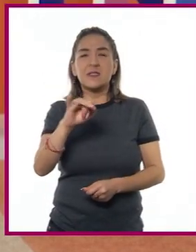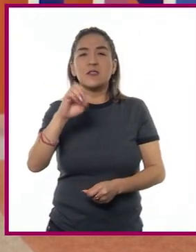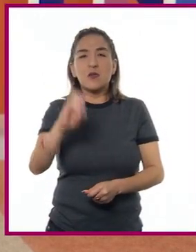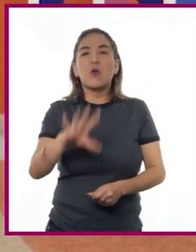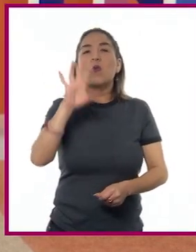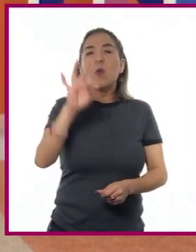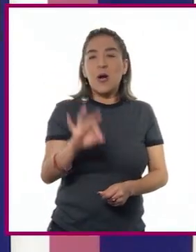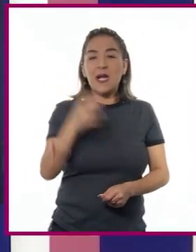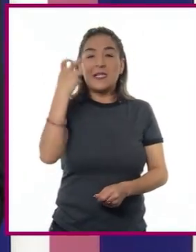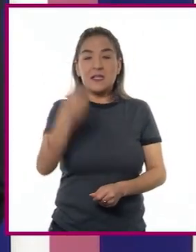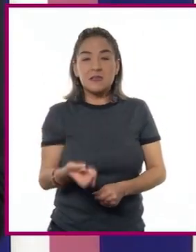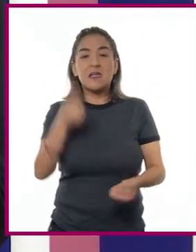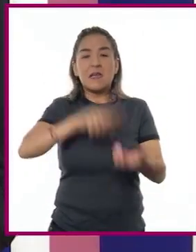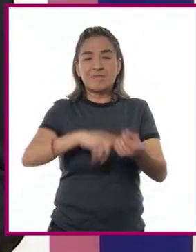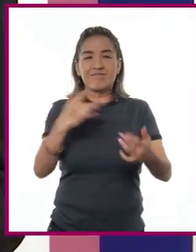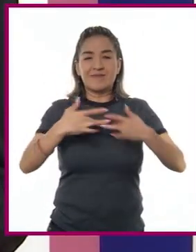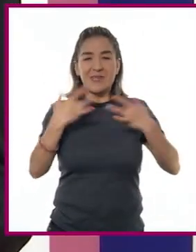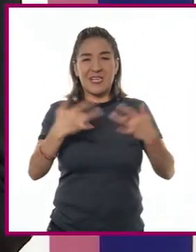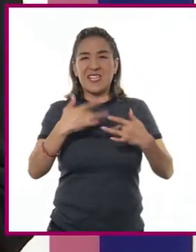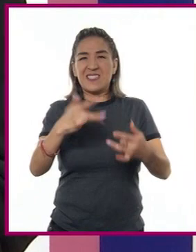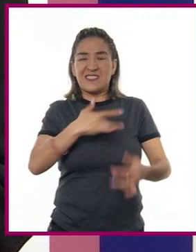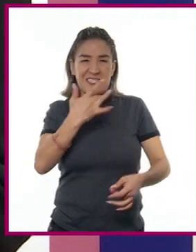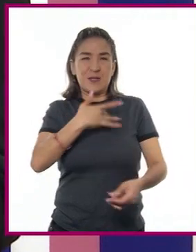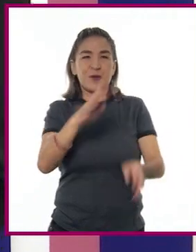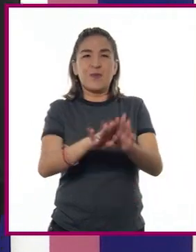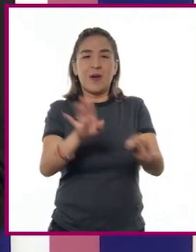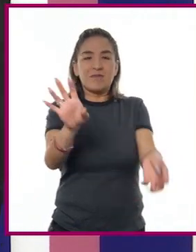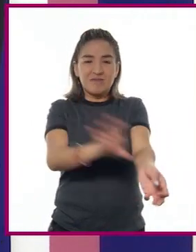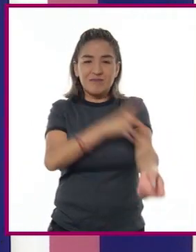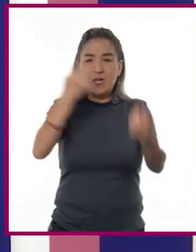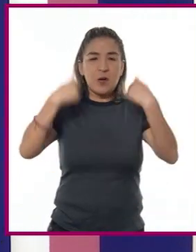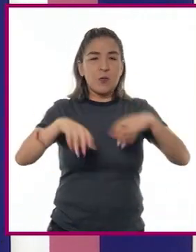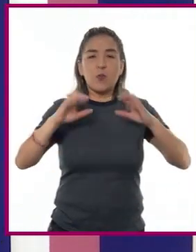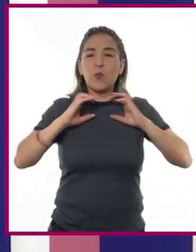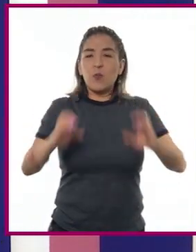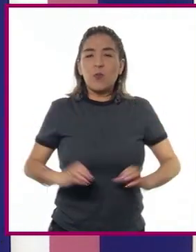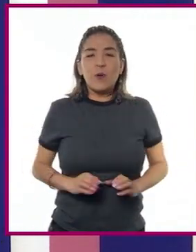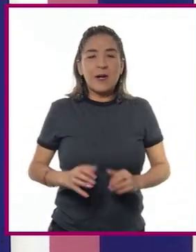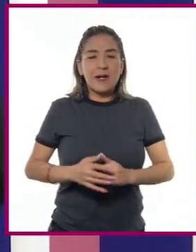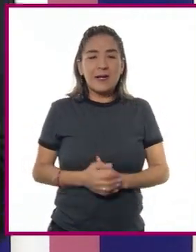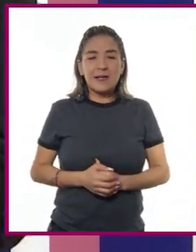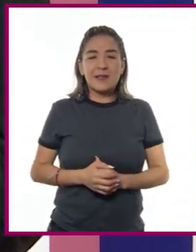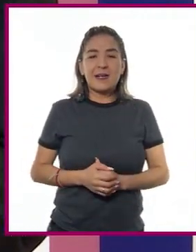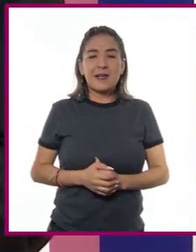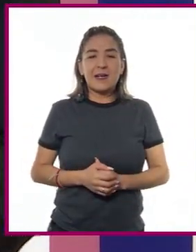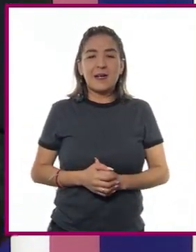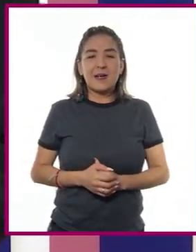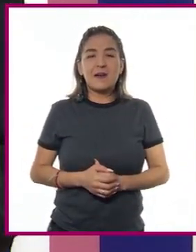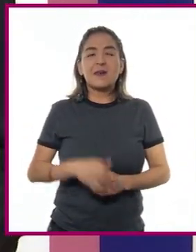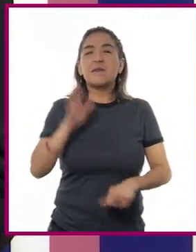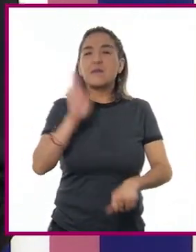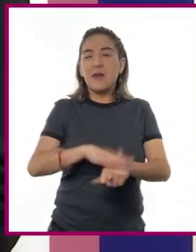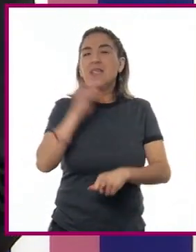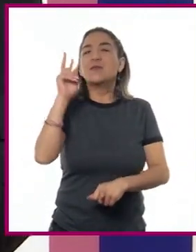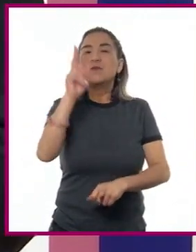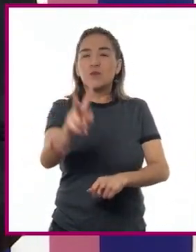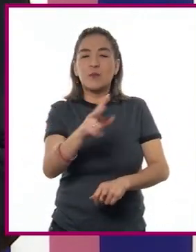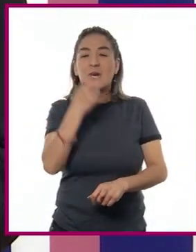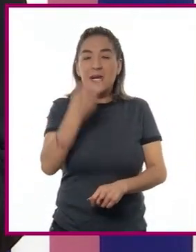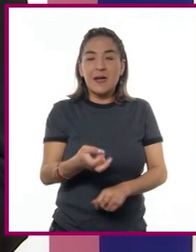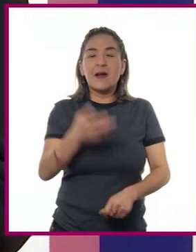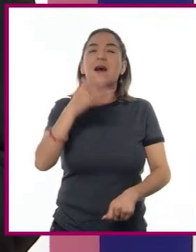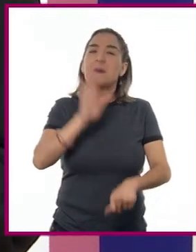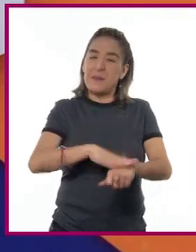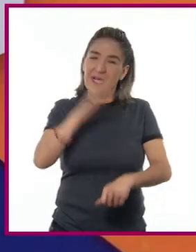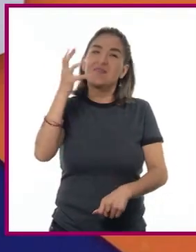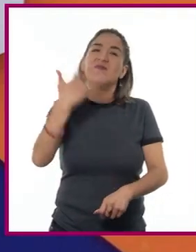emitimos energía, radiaciones también. Esos son, digamos, los más visibles, pero